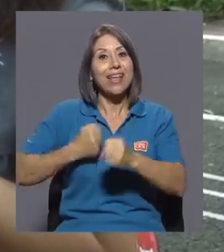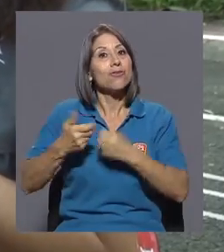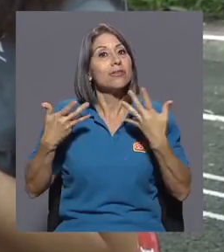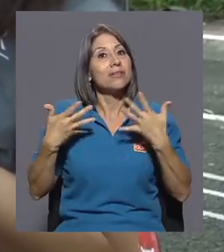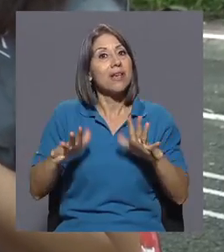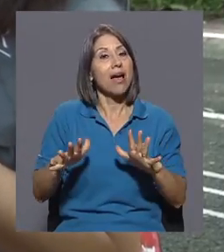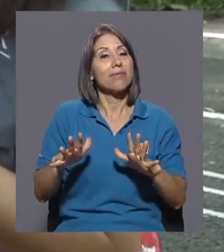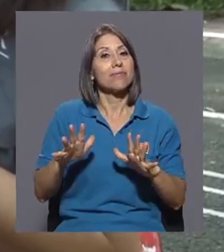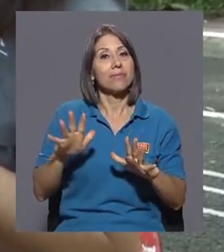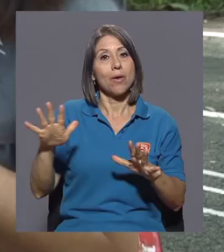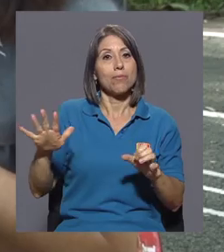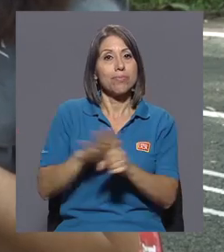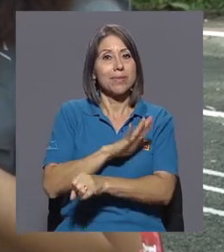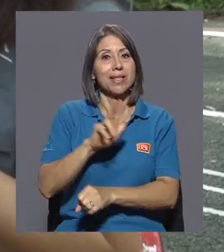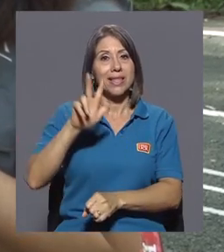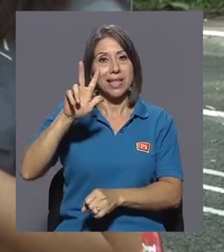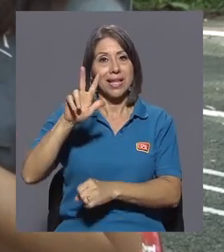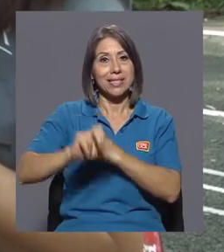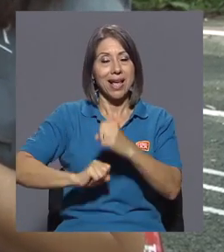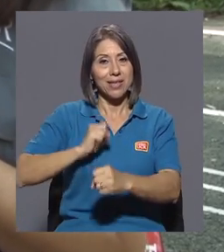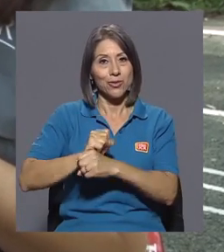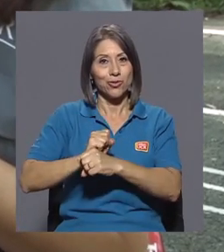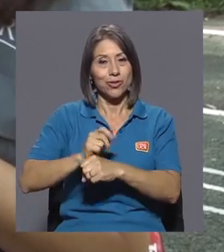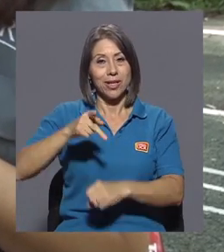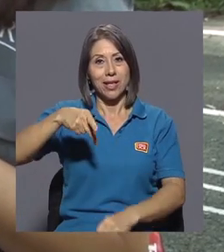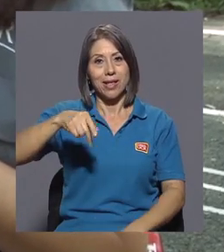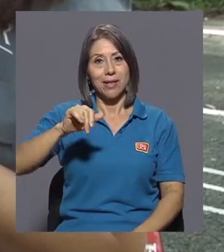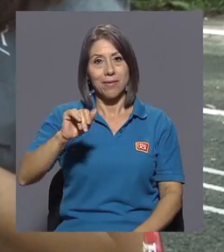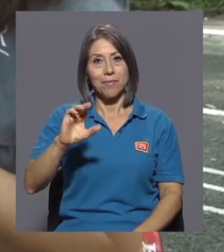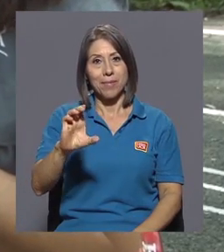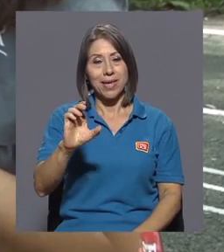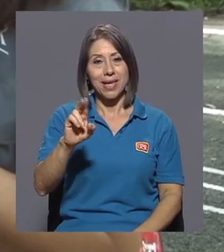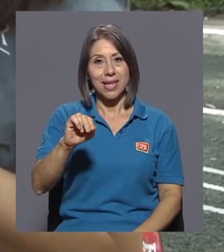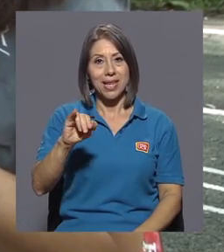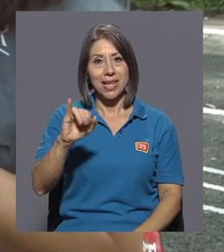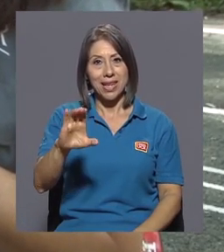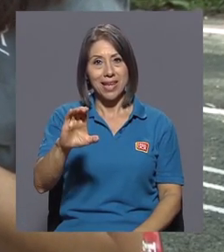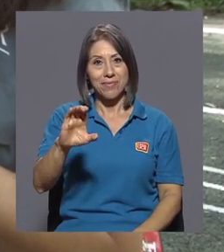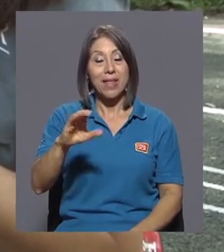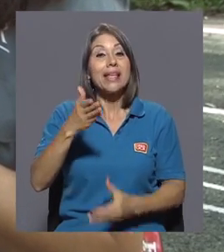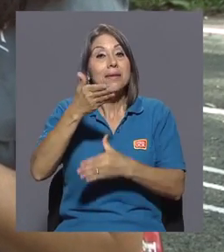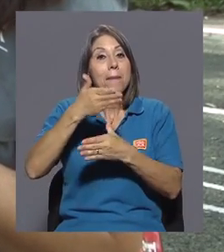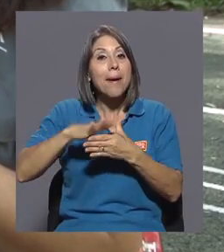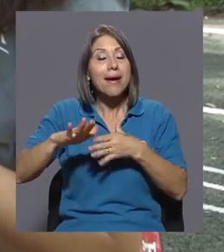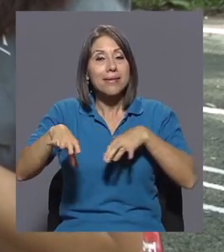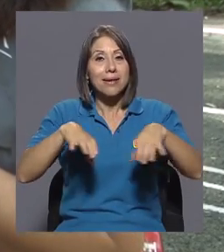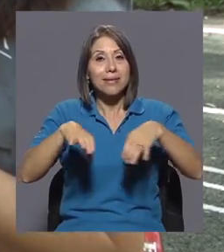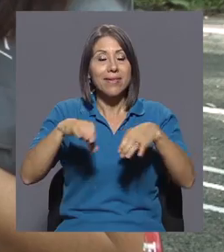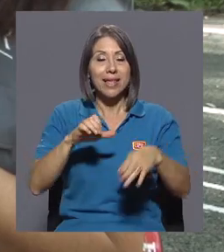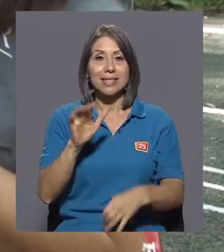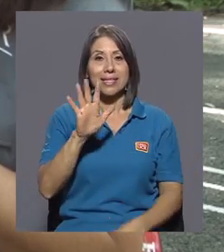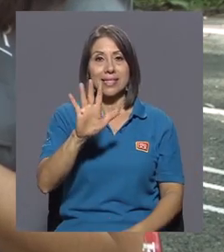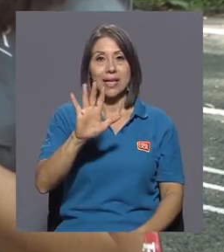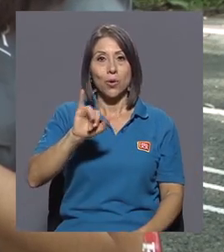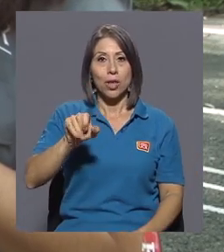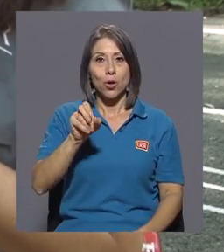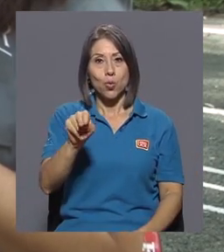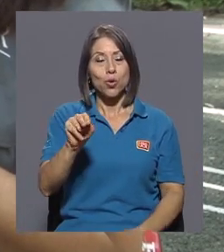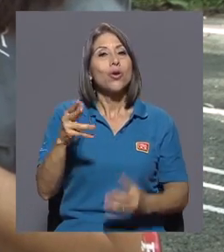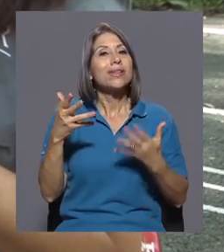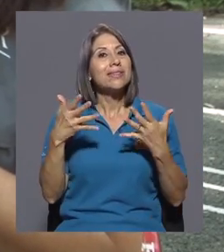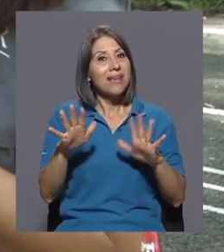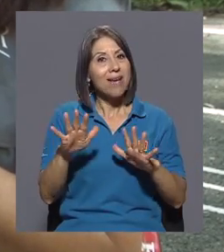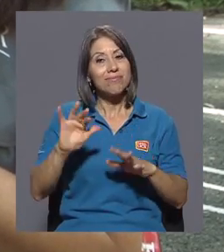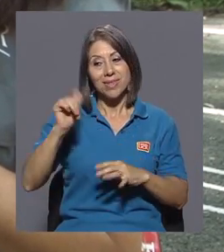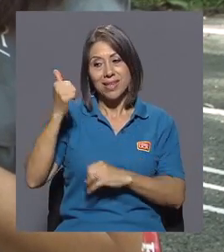3 años de realizar el picnic, que es parte de las actividades que realizamos el 5 de junio, las cuales tenemos ya 10